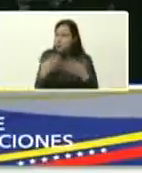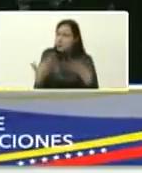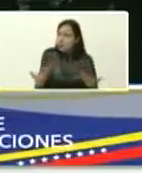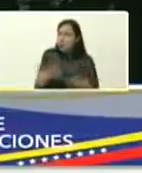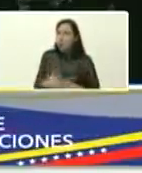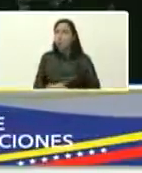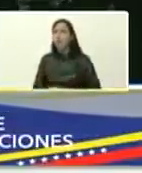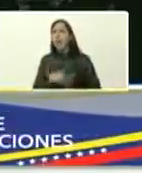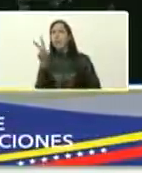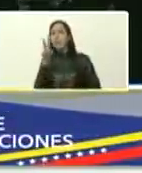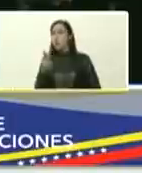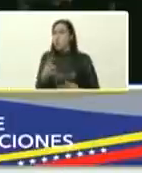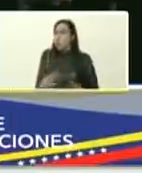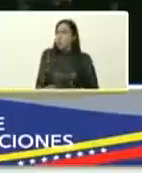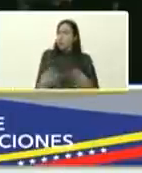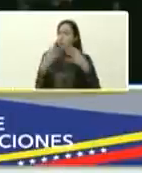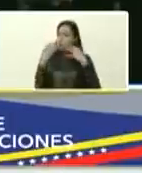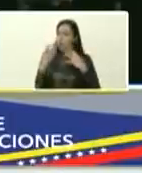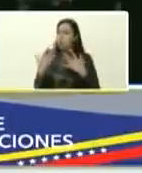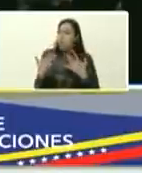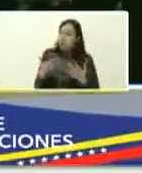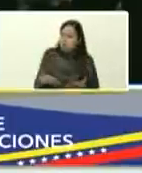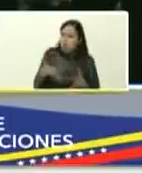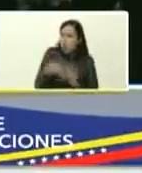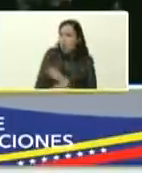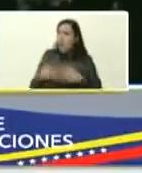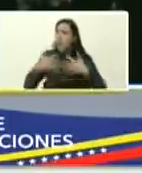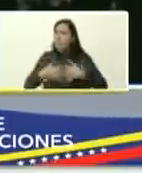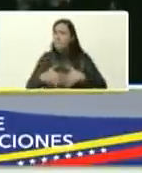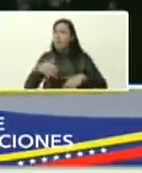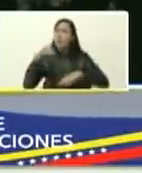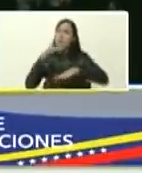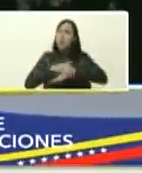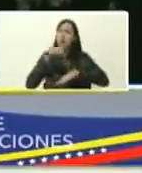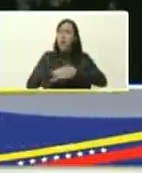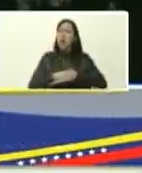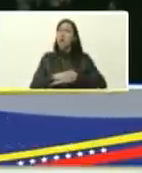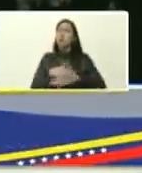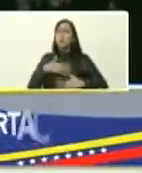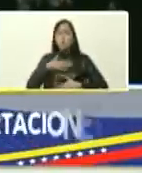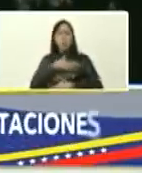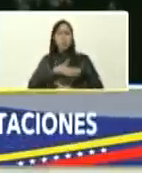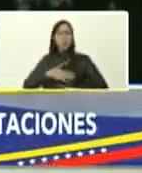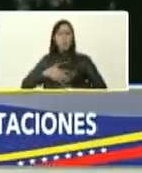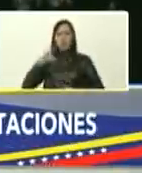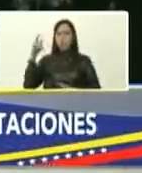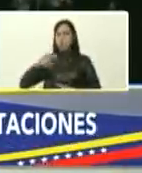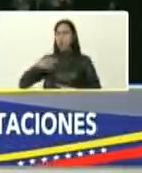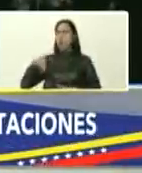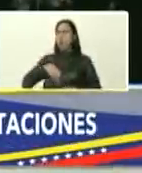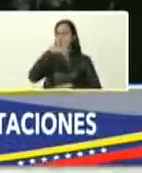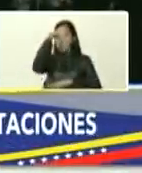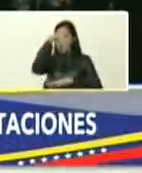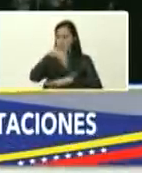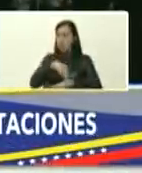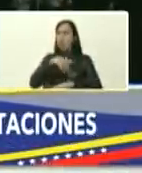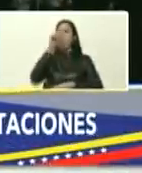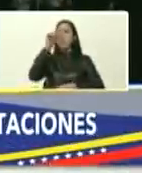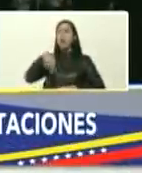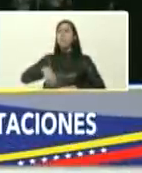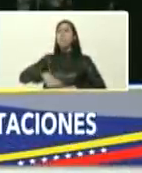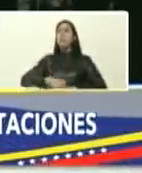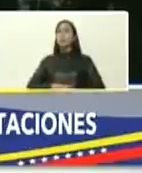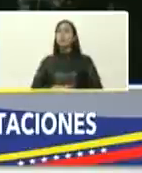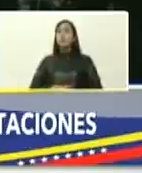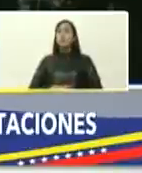nuestra amada Venezuela de esta empresa del calzado que satisface necesidades nacionales y que ya